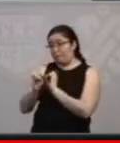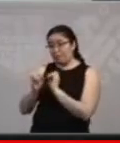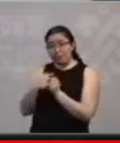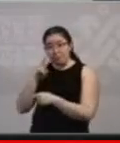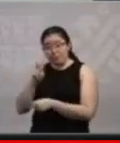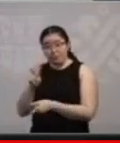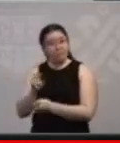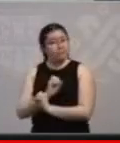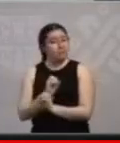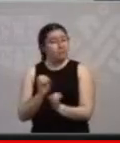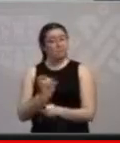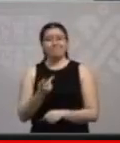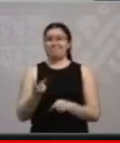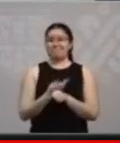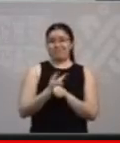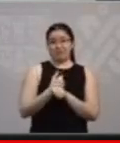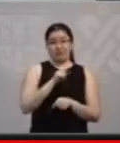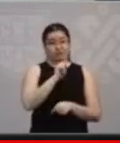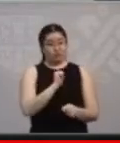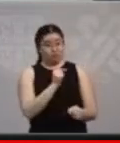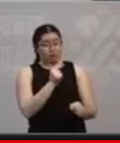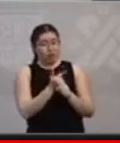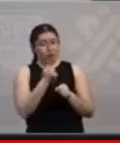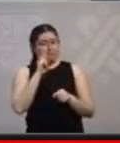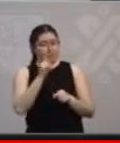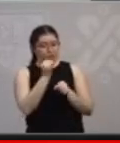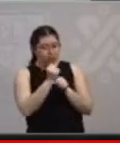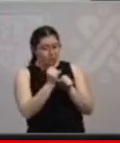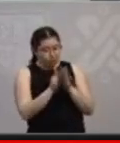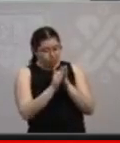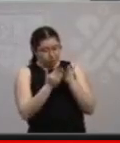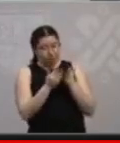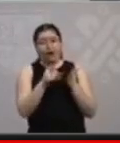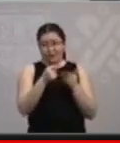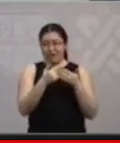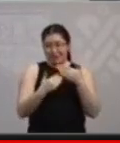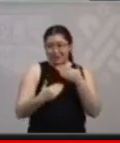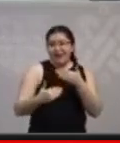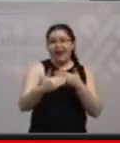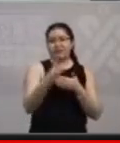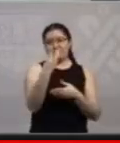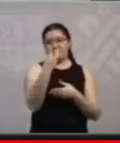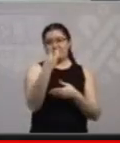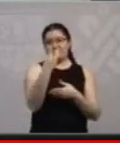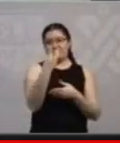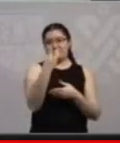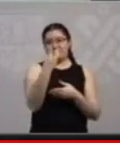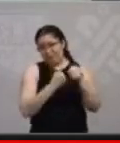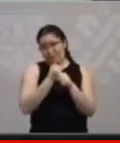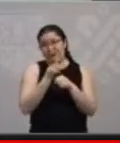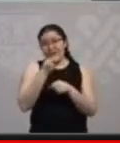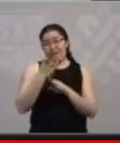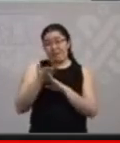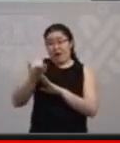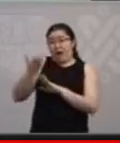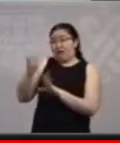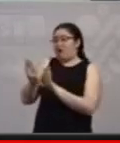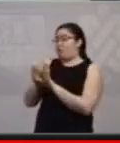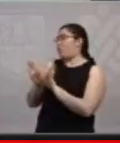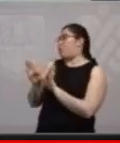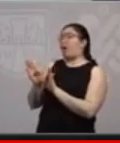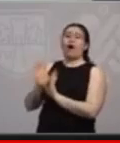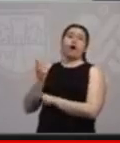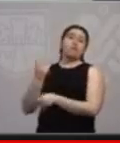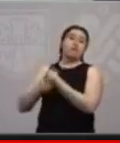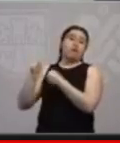O sea, la prescripción inicia en el momento que se abre la carpeta de investigación y se cuentan los 3 años, 4 años, no sé cómo está. Pero pues no puede haber